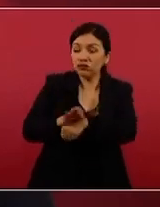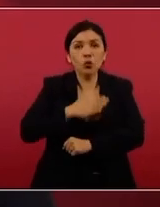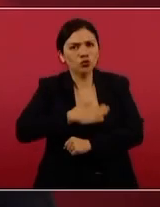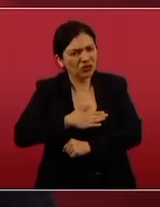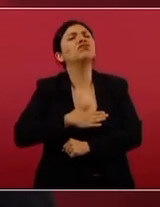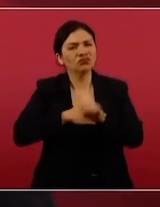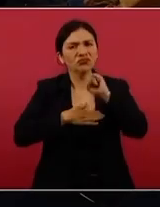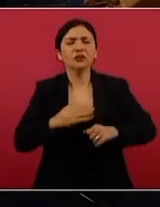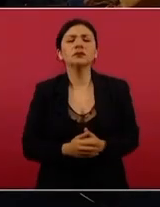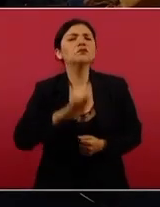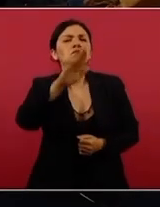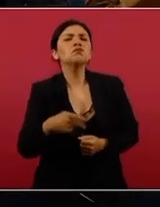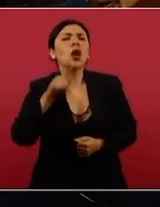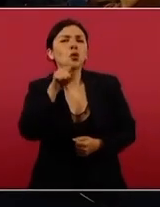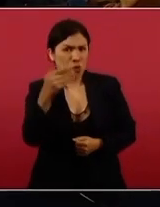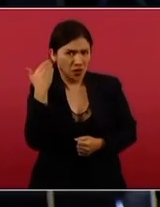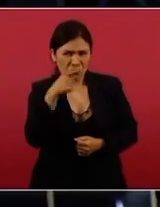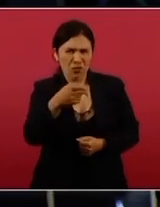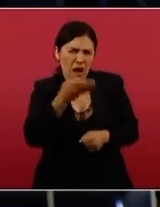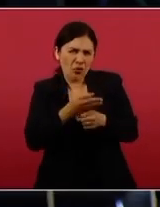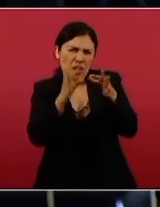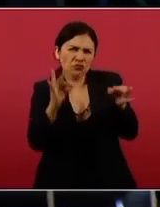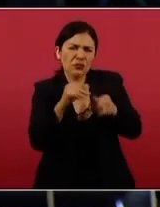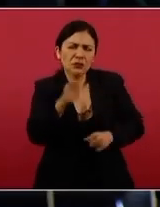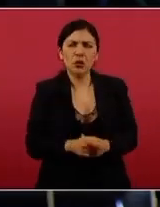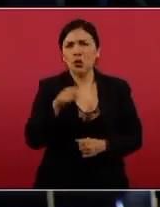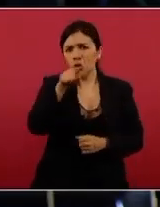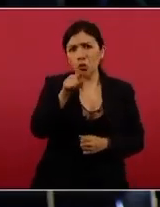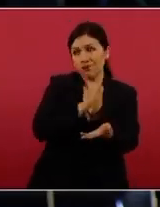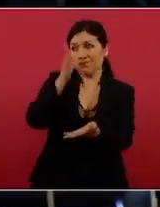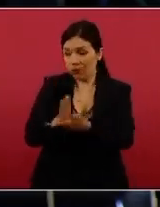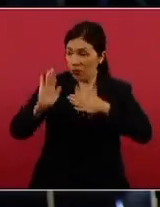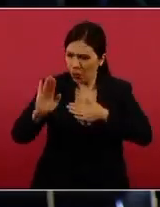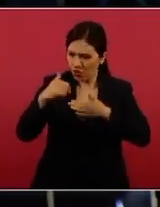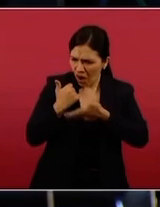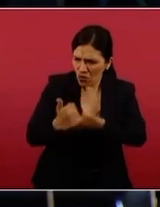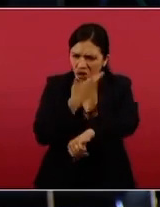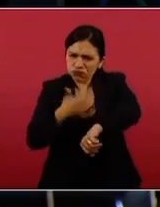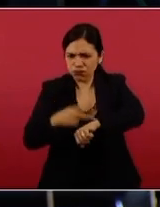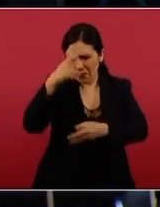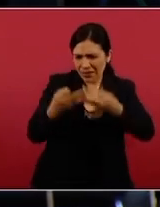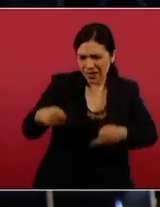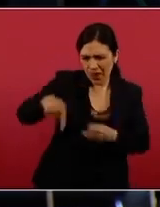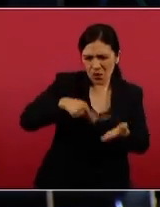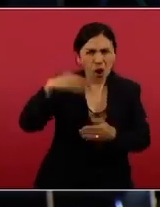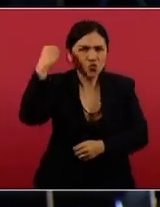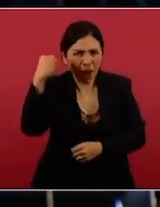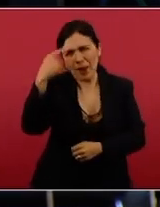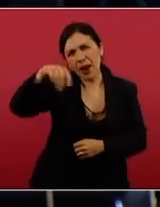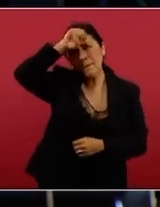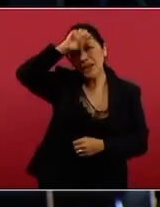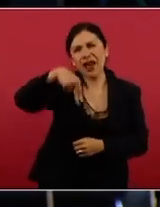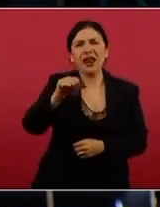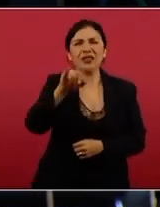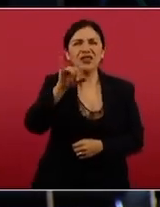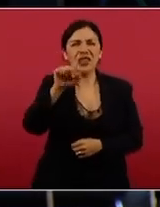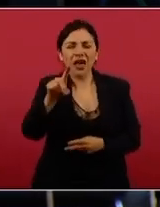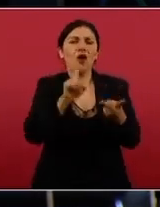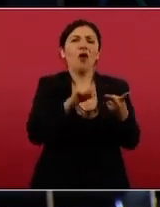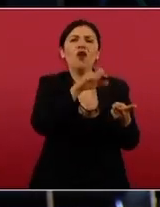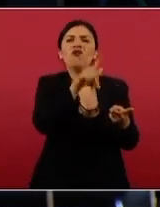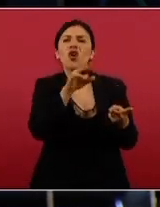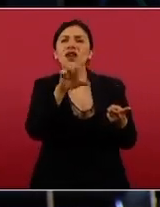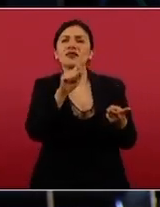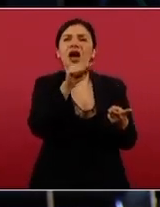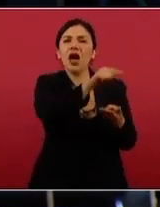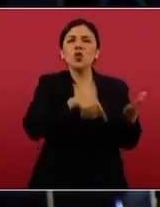Siempre. Pero si no se comprometió, entiendo que lo que dice es que si usted no fue y les dijo sí, te voy a resolver lo de la tierra, a ti de Oaxaca, de los de la minera, la natividad, o en la floresta